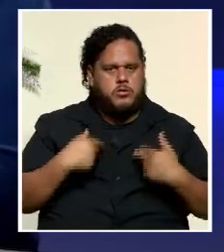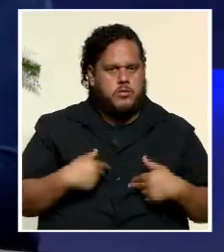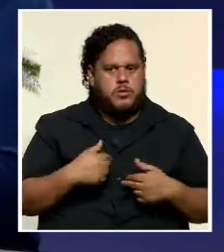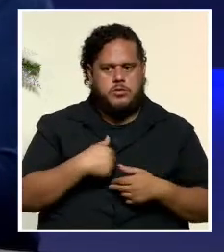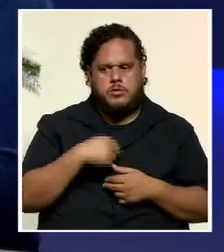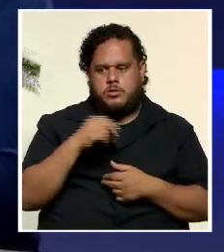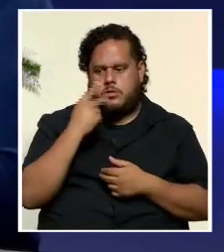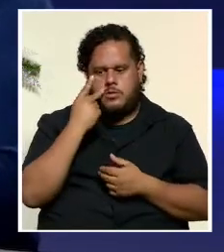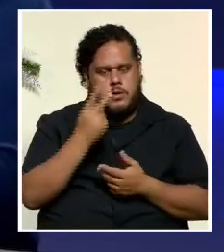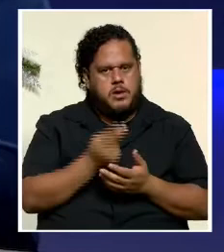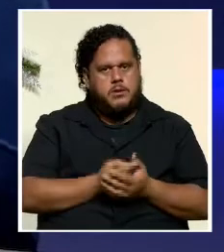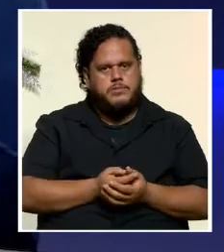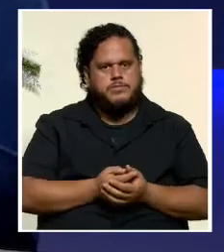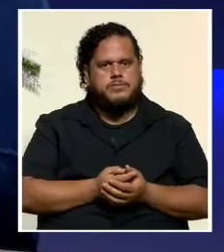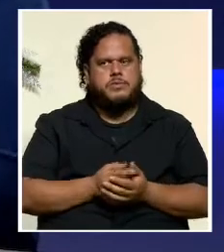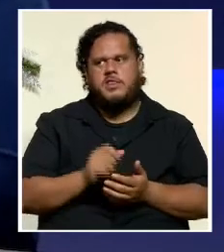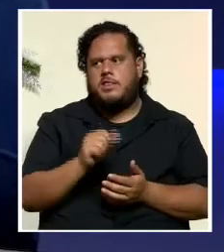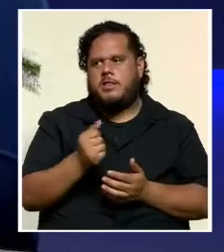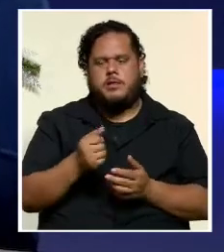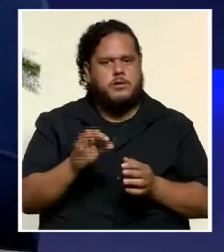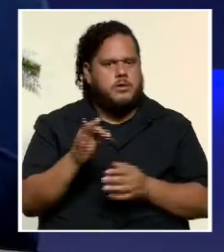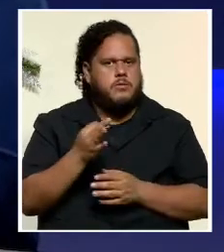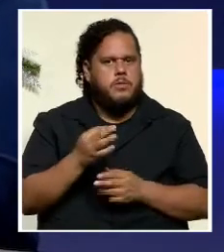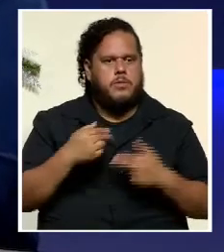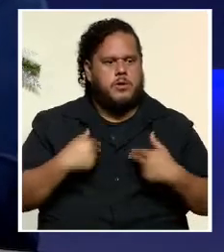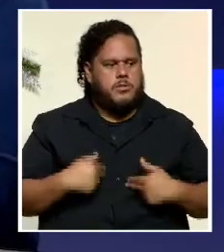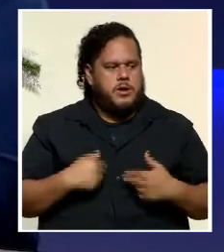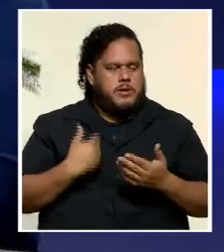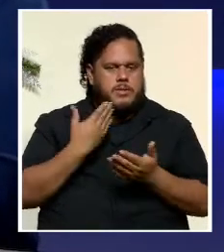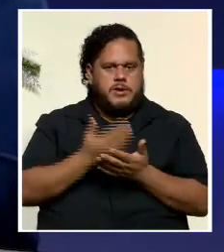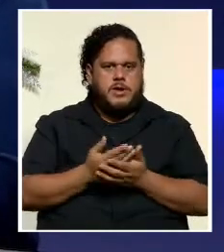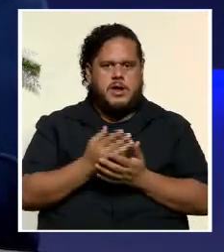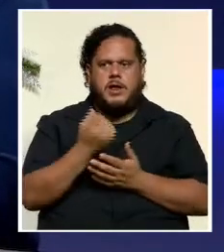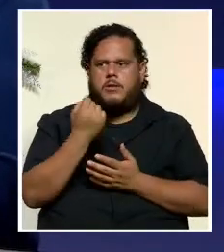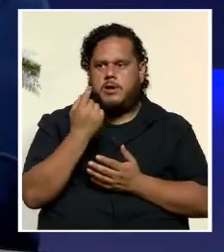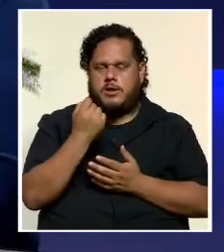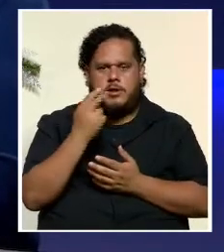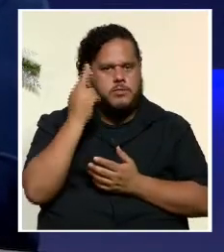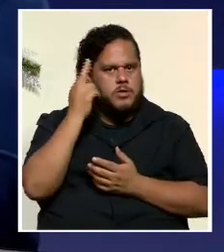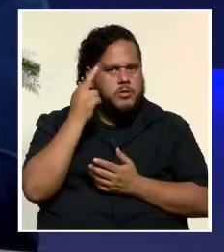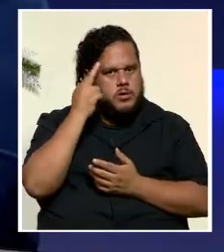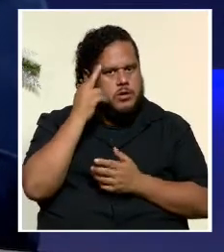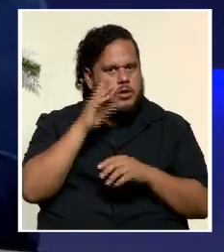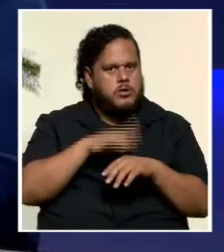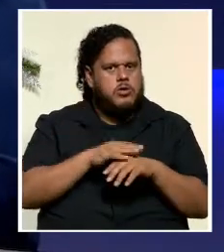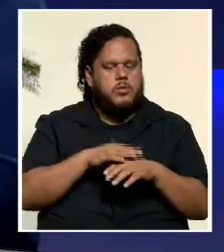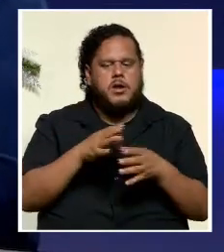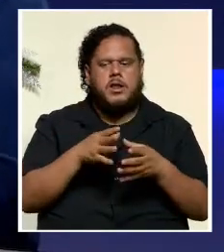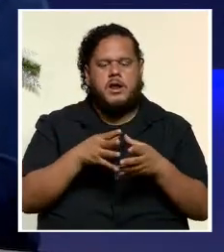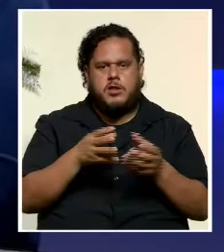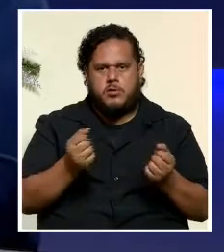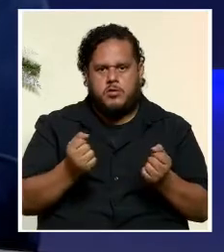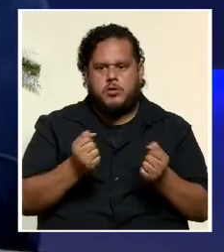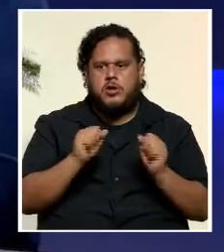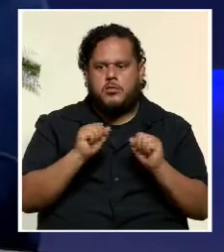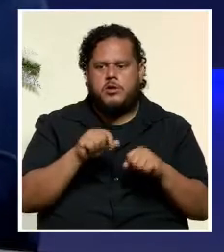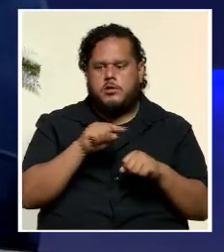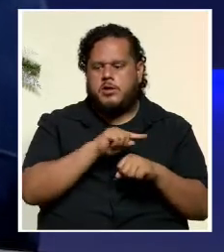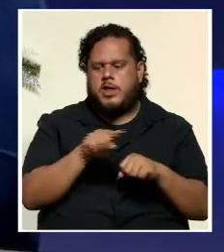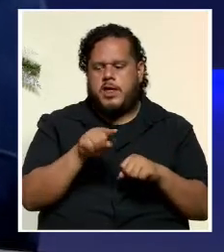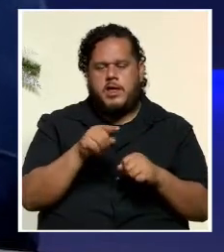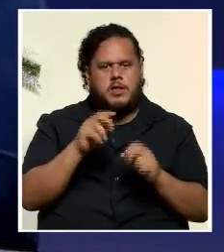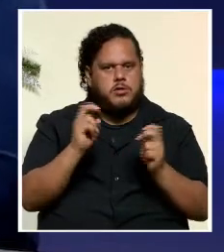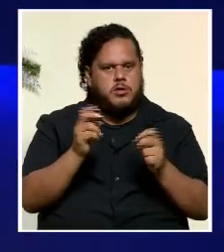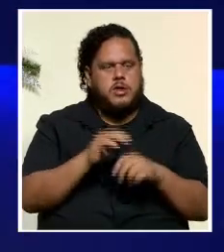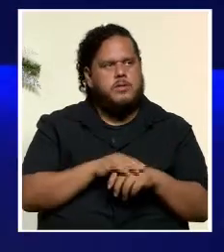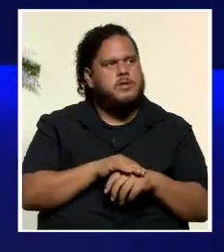veo de qué otra forma la humanidad va a llegar a un entendimiento razonable sobre las soluciones posibles a estos temas.